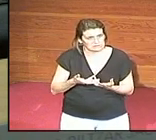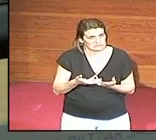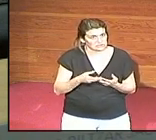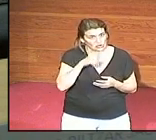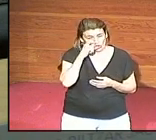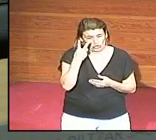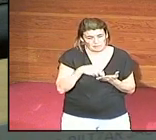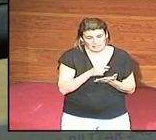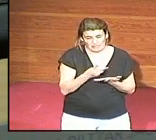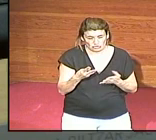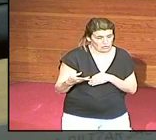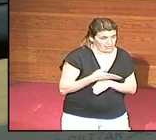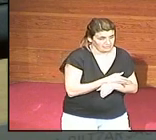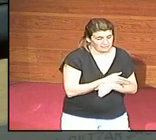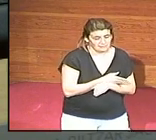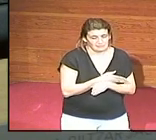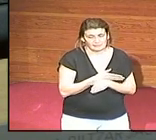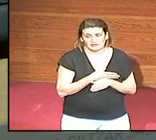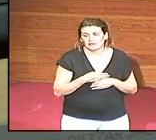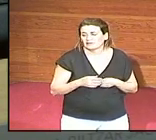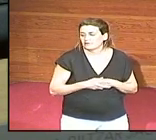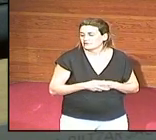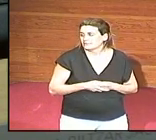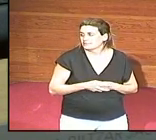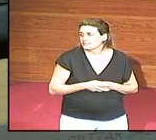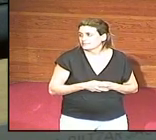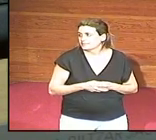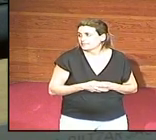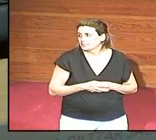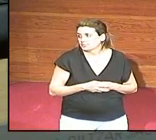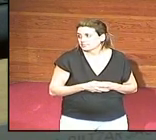2018. Y bueno, pues también